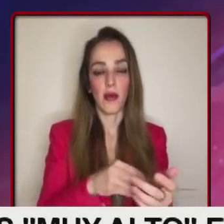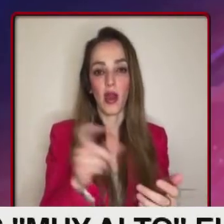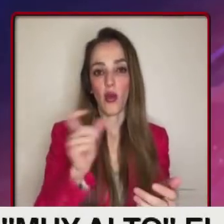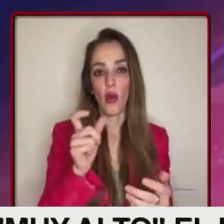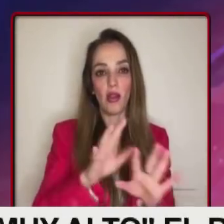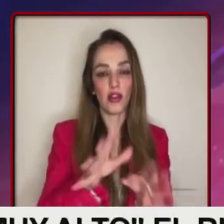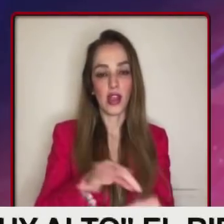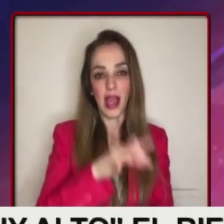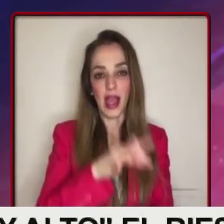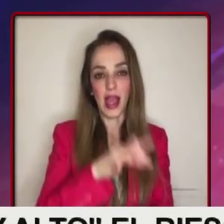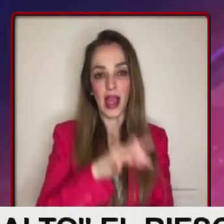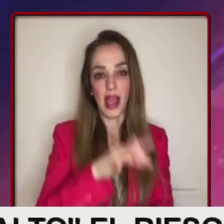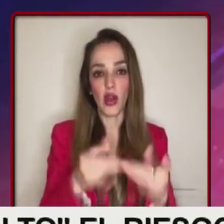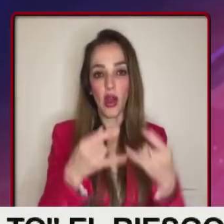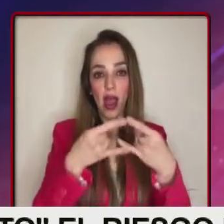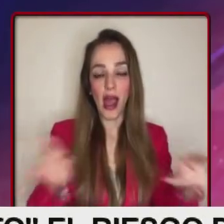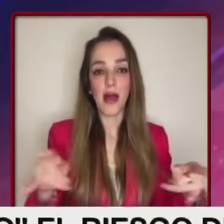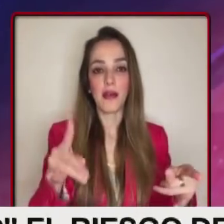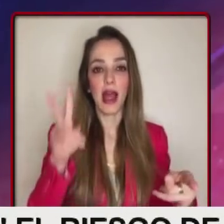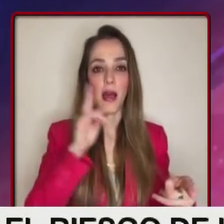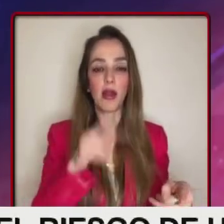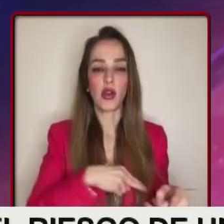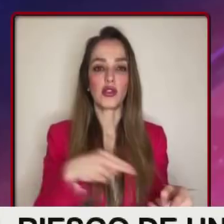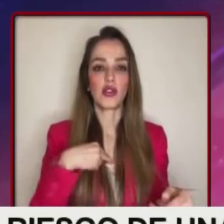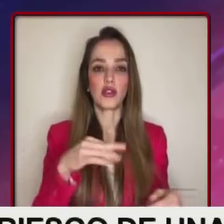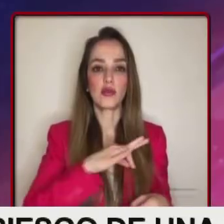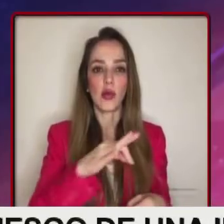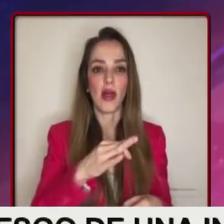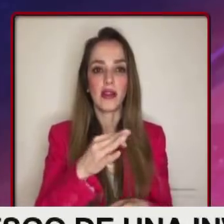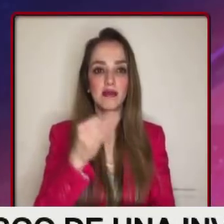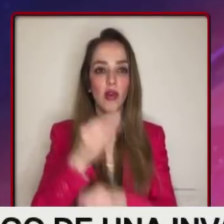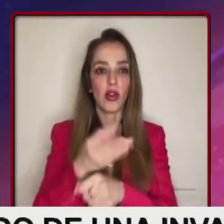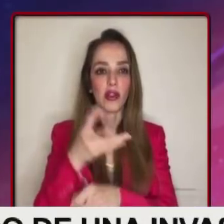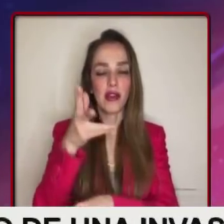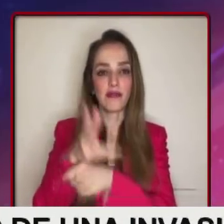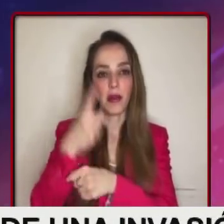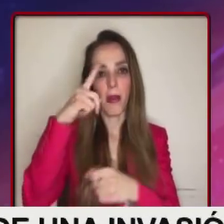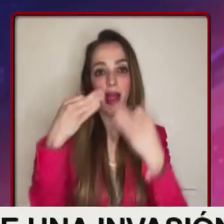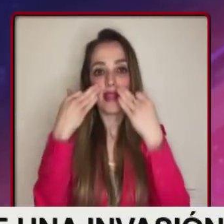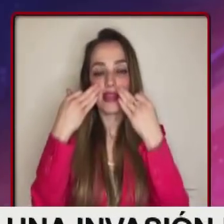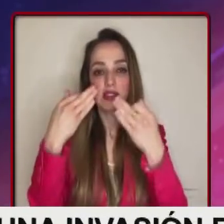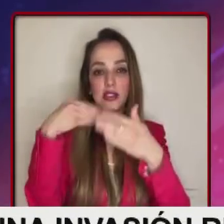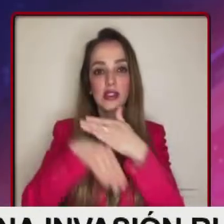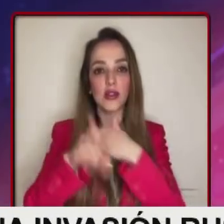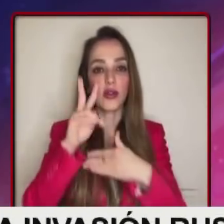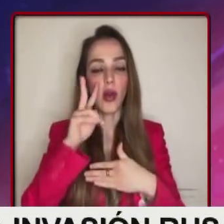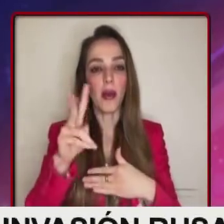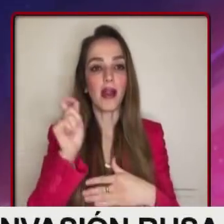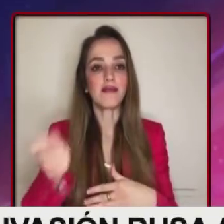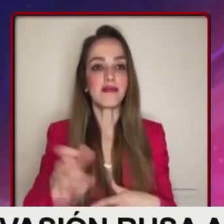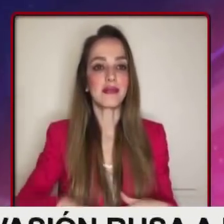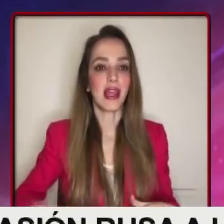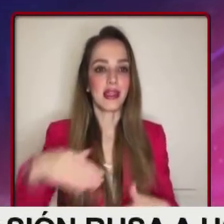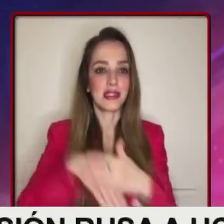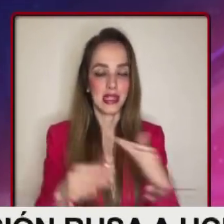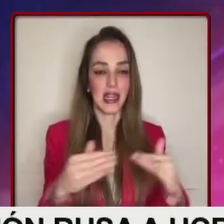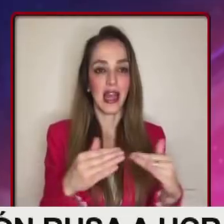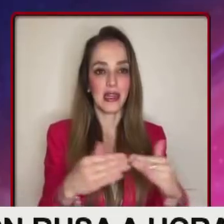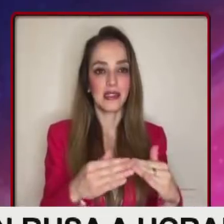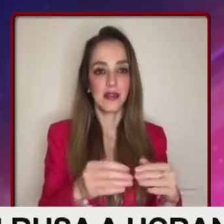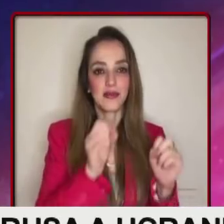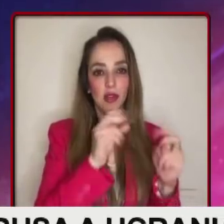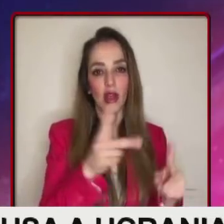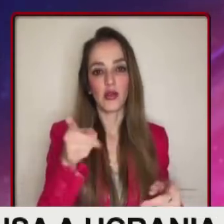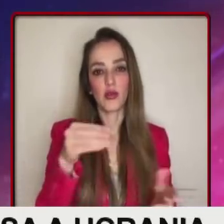si nos lo permiten, pues también estar en ese momento para ser testigo. TV sea testigo de esto. Y sí, así que es. Sigas acompañando a los señores,